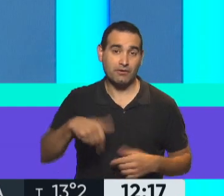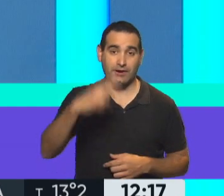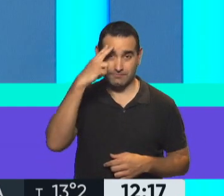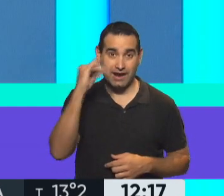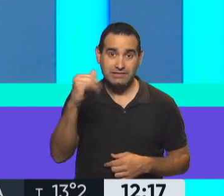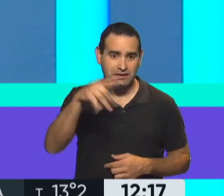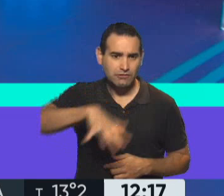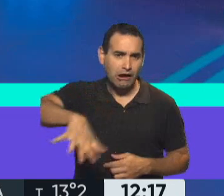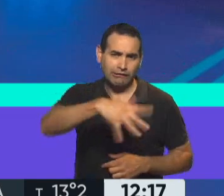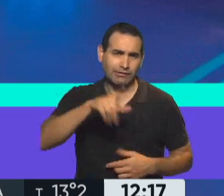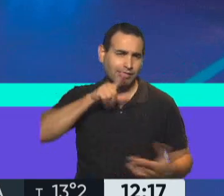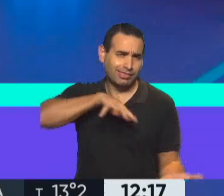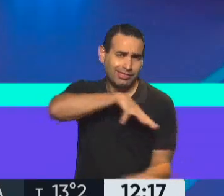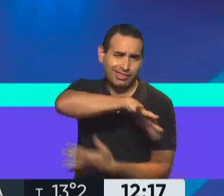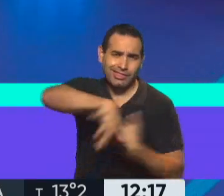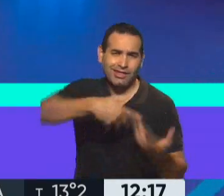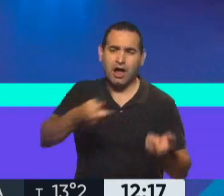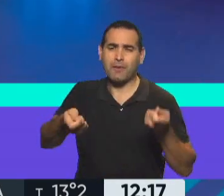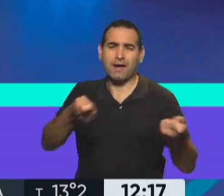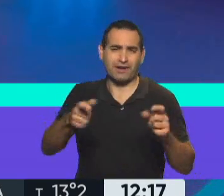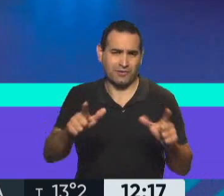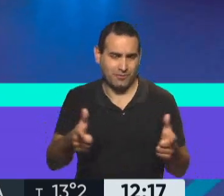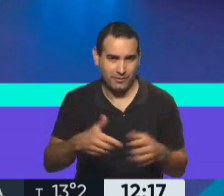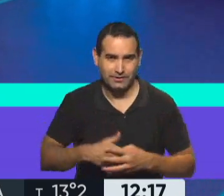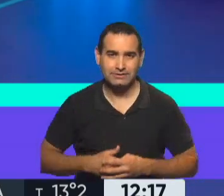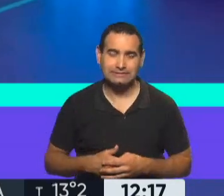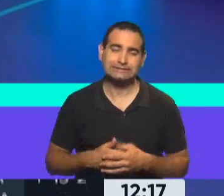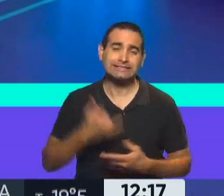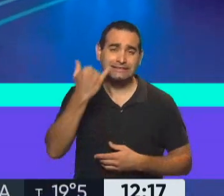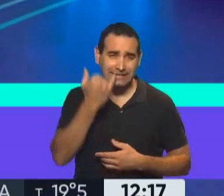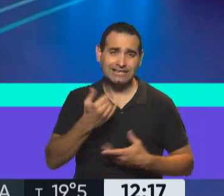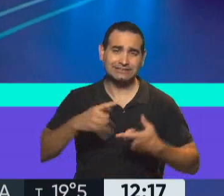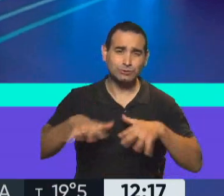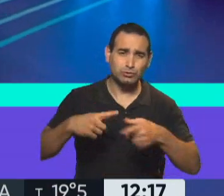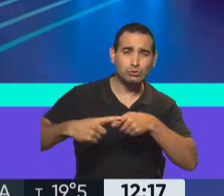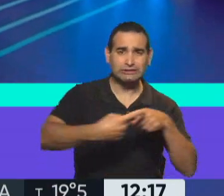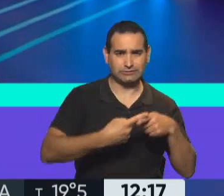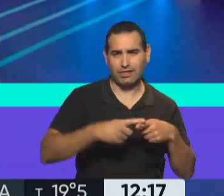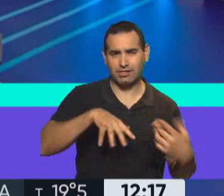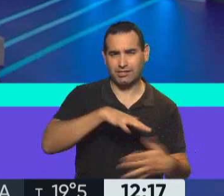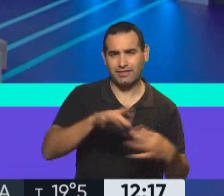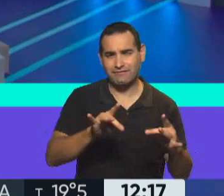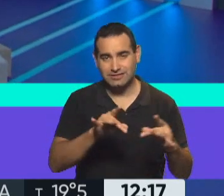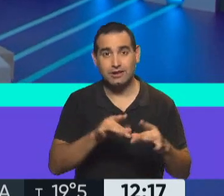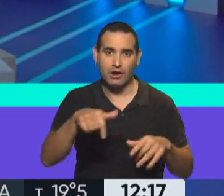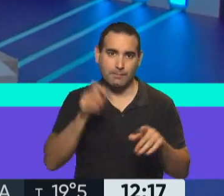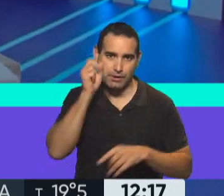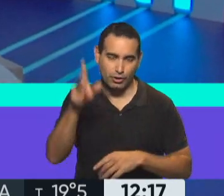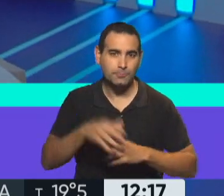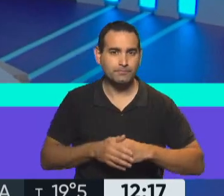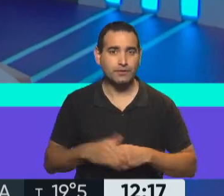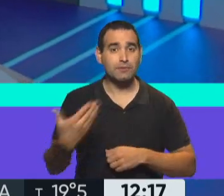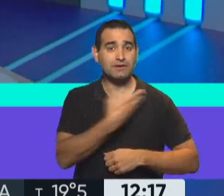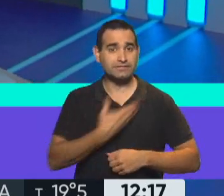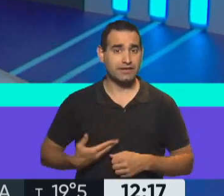absoluto descontrol más allá de la posición política complicada aún más en su momento raúl con el régimen si me equivoco pero el presidente asesinado